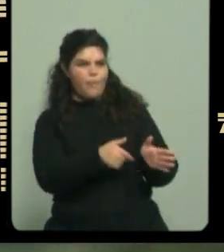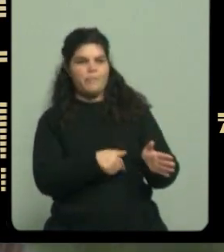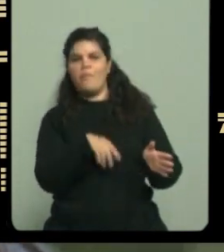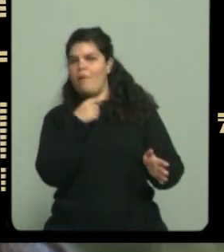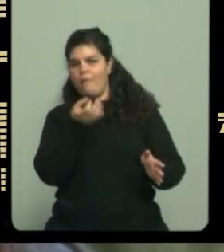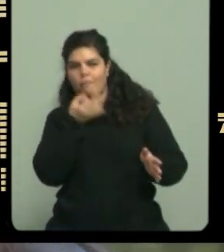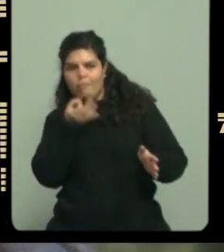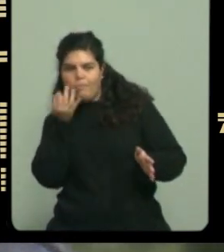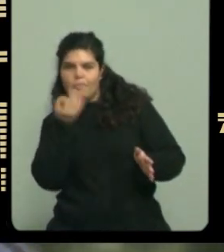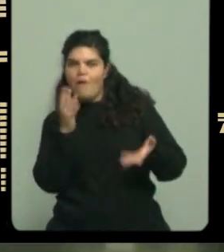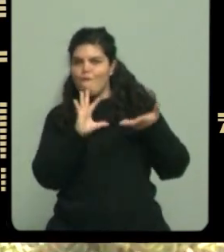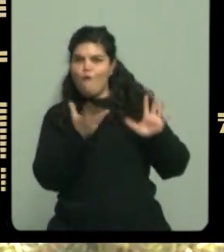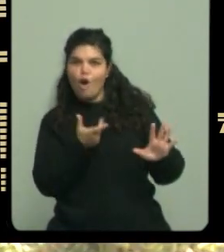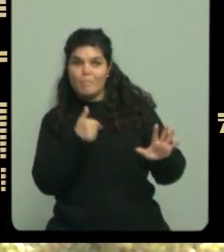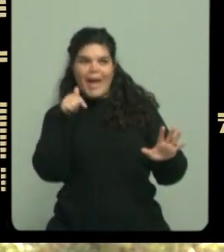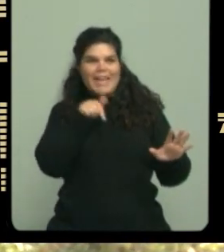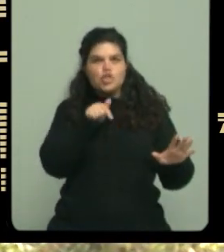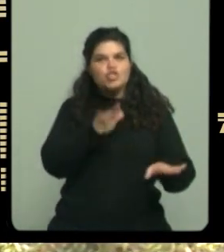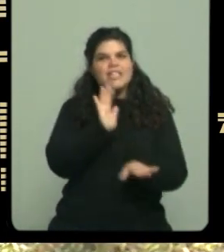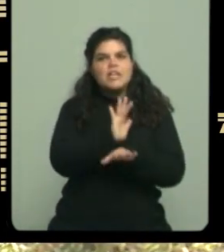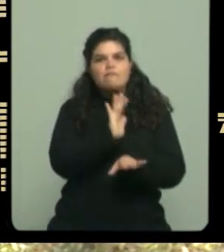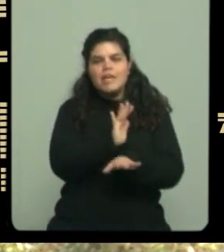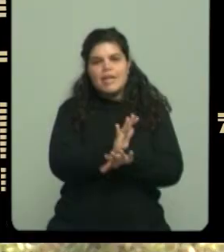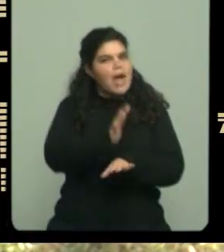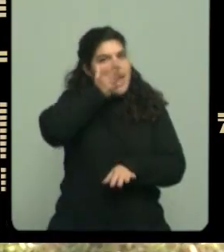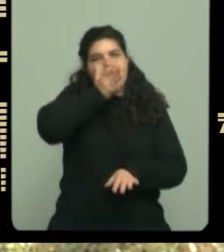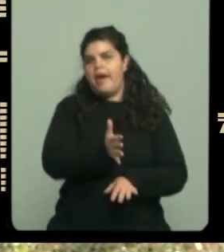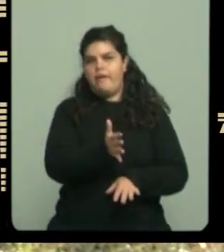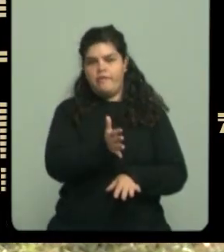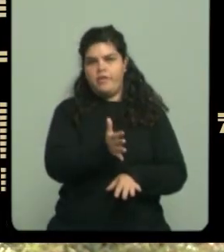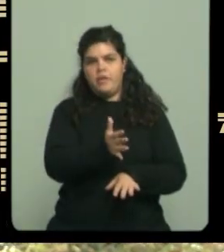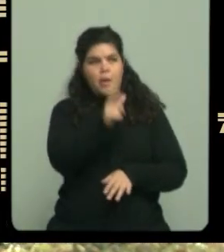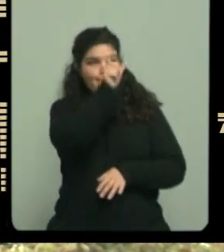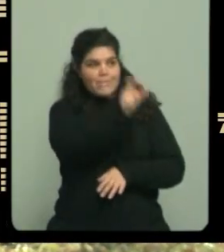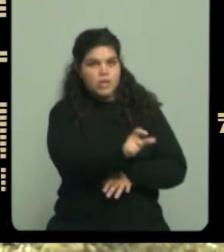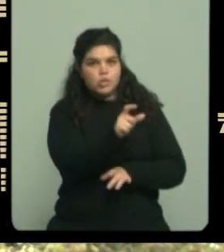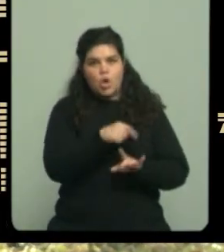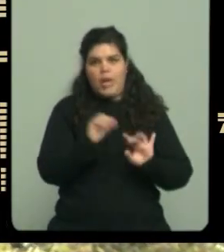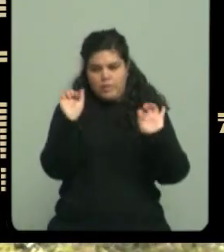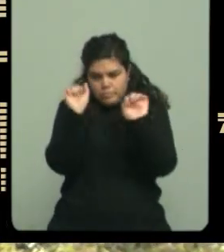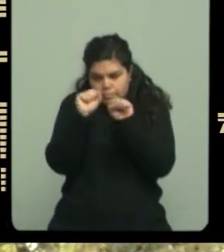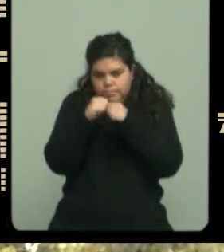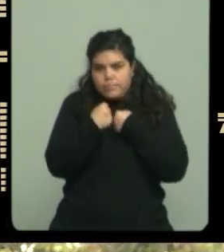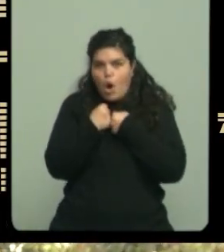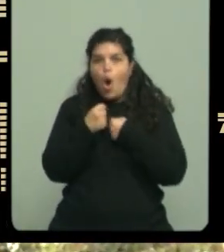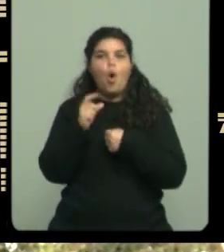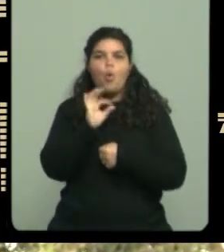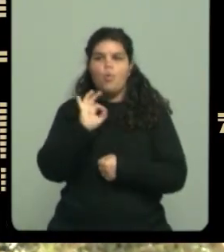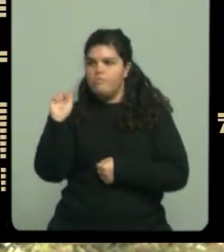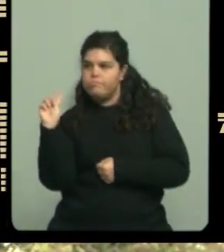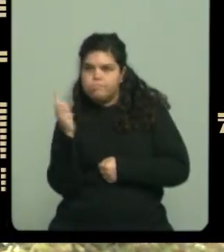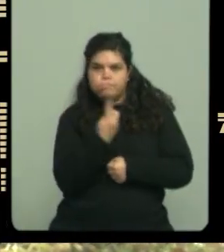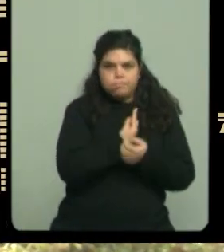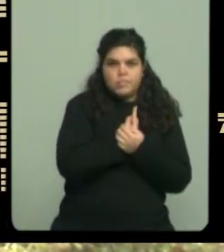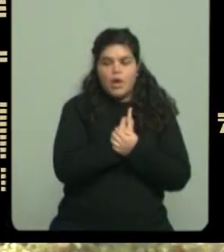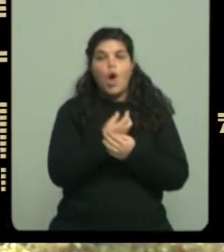el cuerpo de la persona. Todo esto genera climas hostiles y puede ser que la persona se aísle, que la